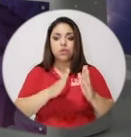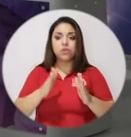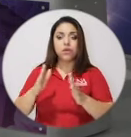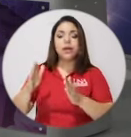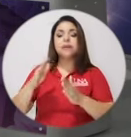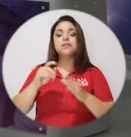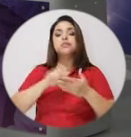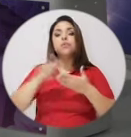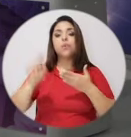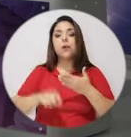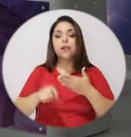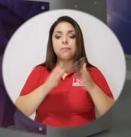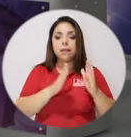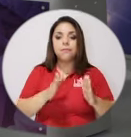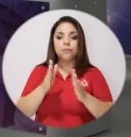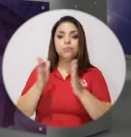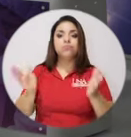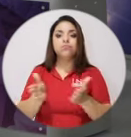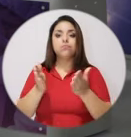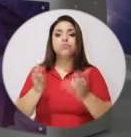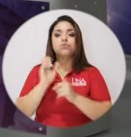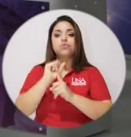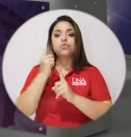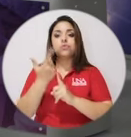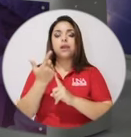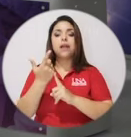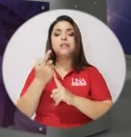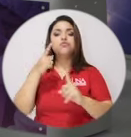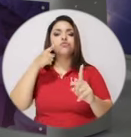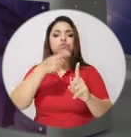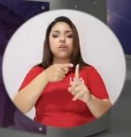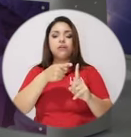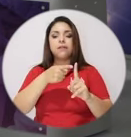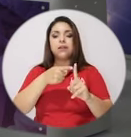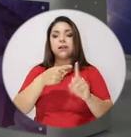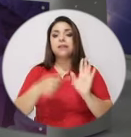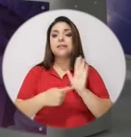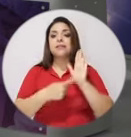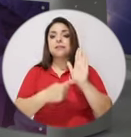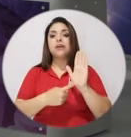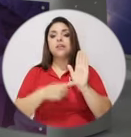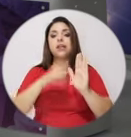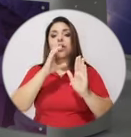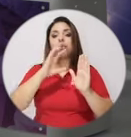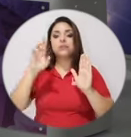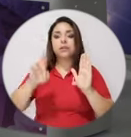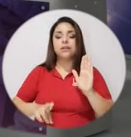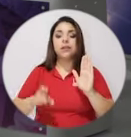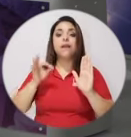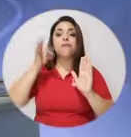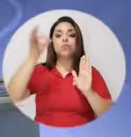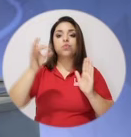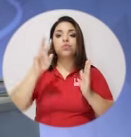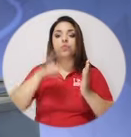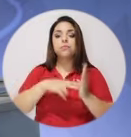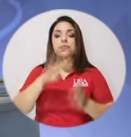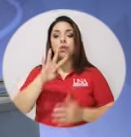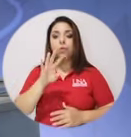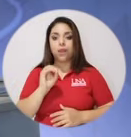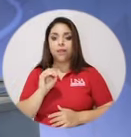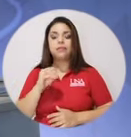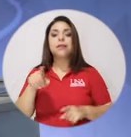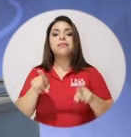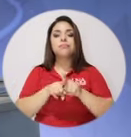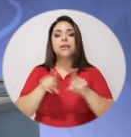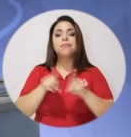Escuela de Planificación y Promoción Social sobre los escenarios de la Costa Rica en el 2040, es un estudio que ha tenido también